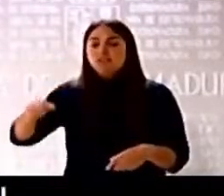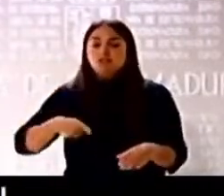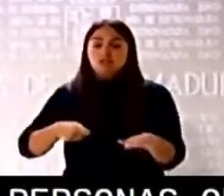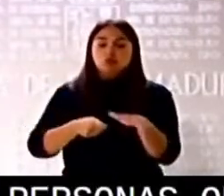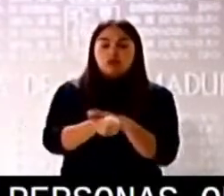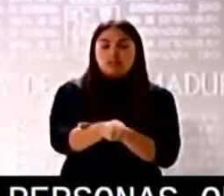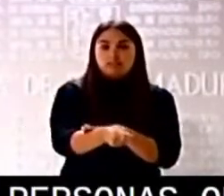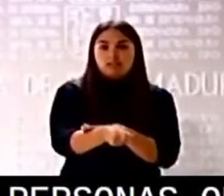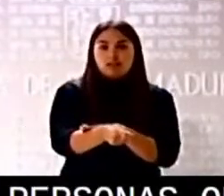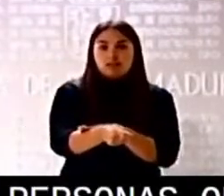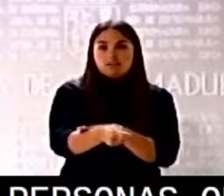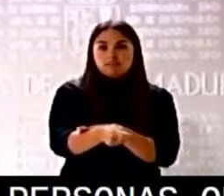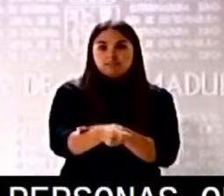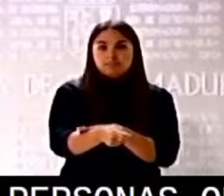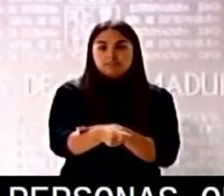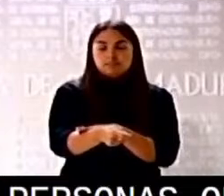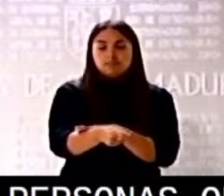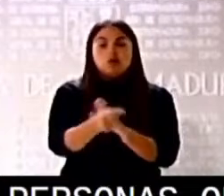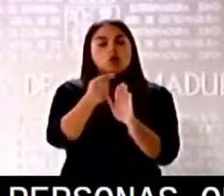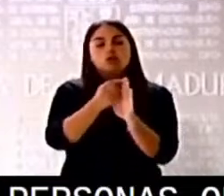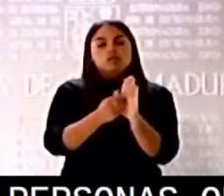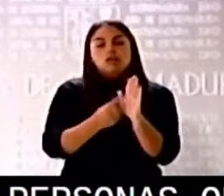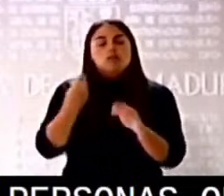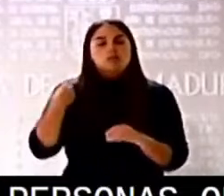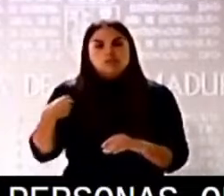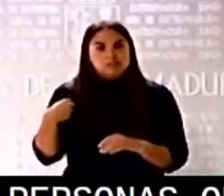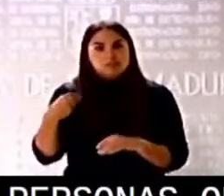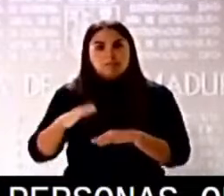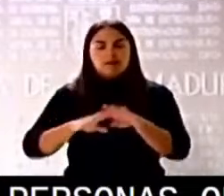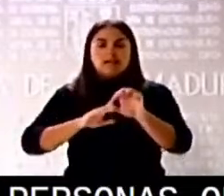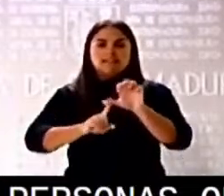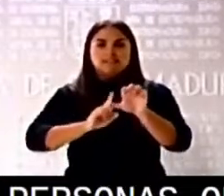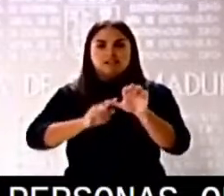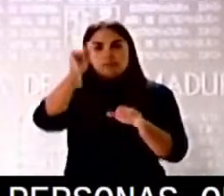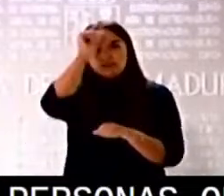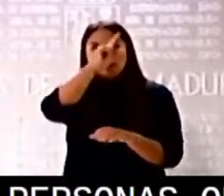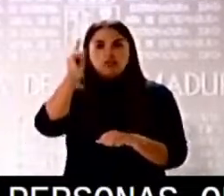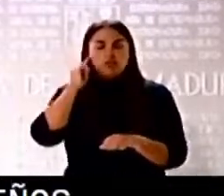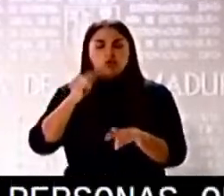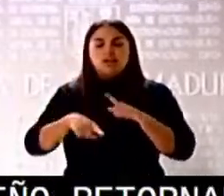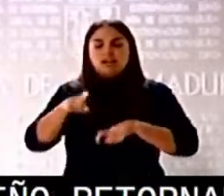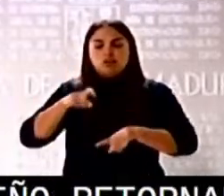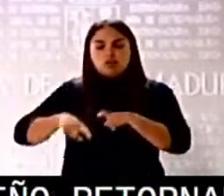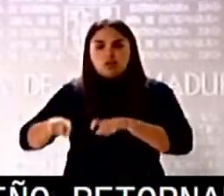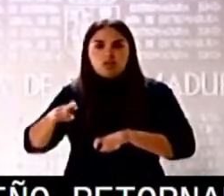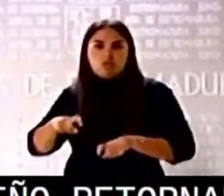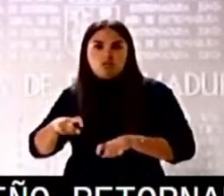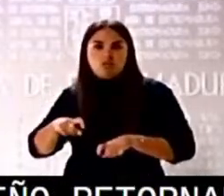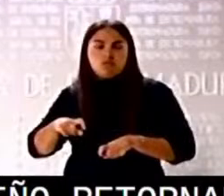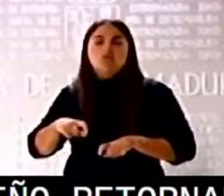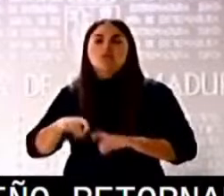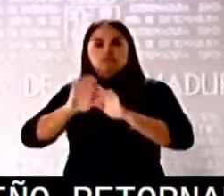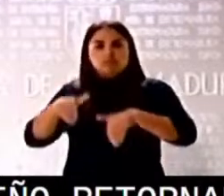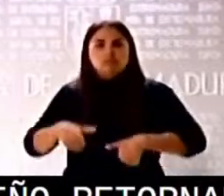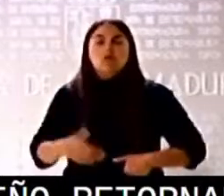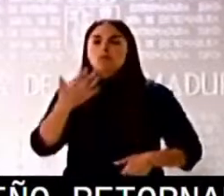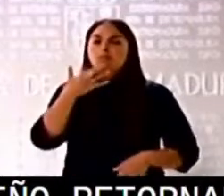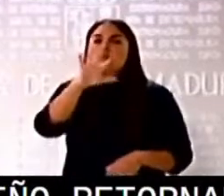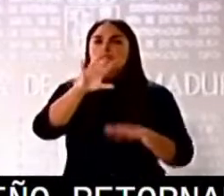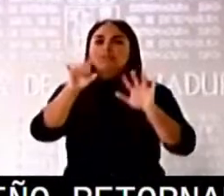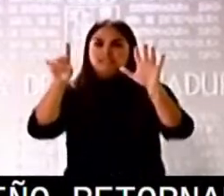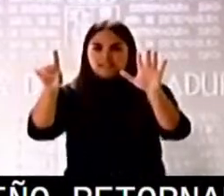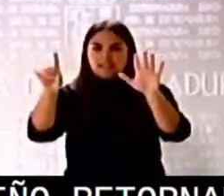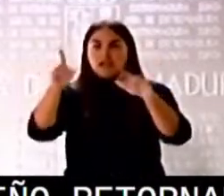solicitan esta condición de extremeño retornado. Por darle algunos datos, 56 en el año